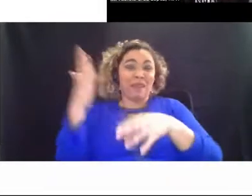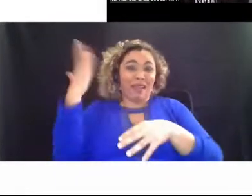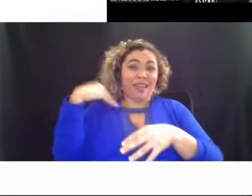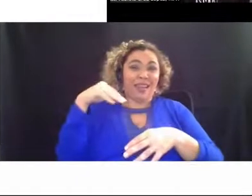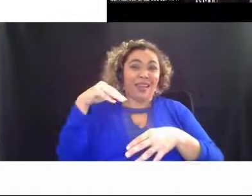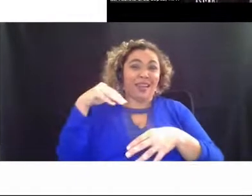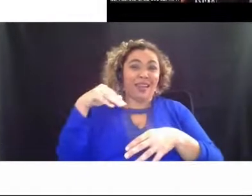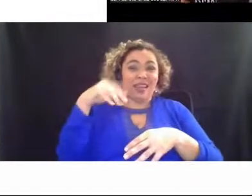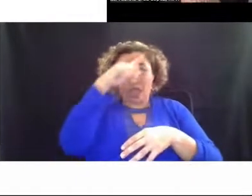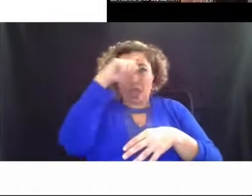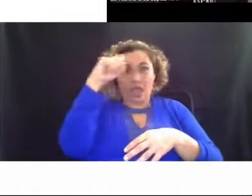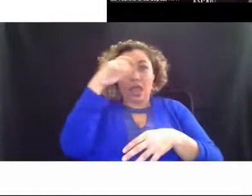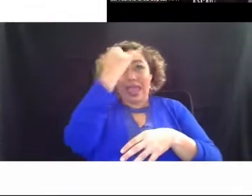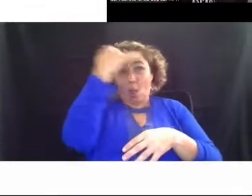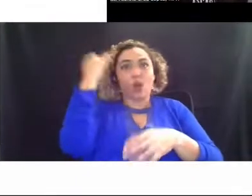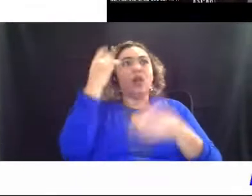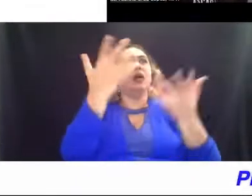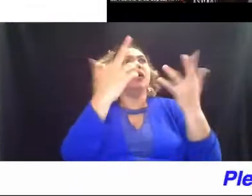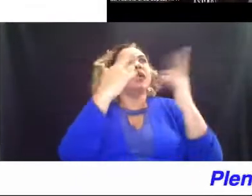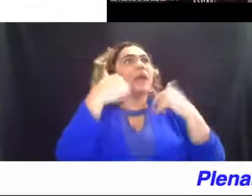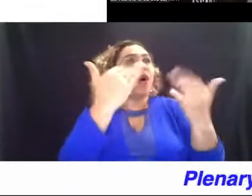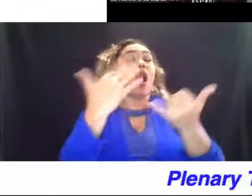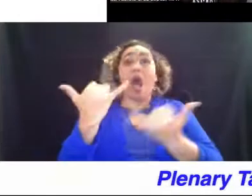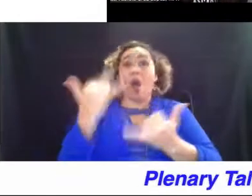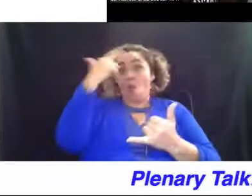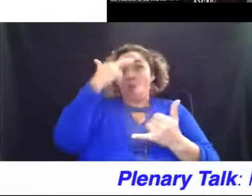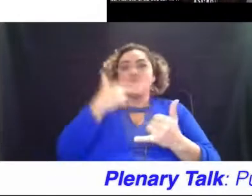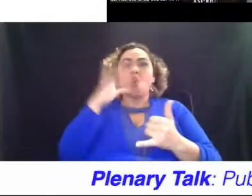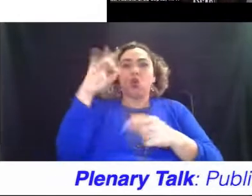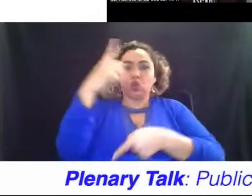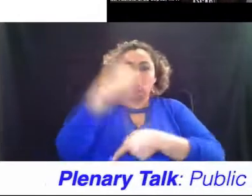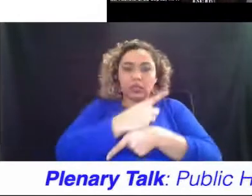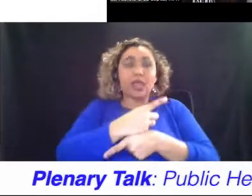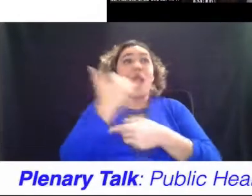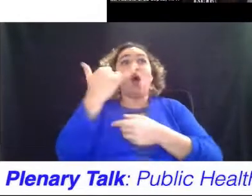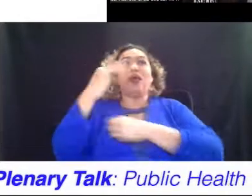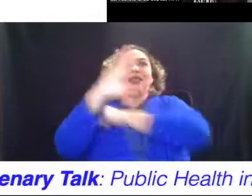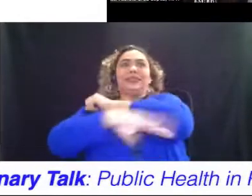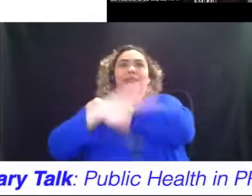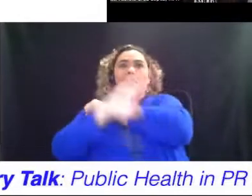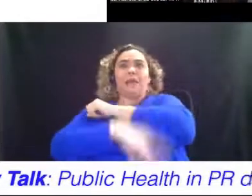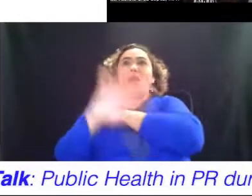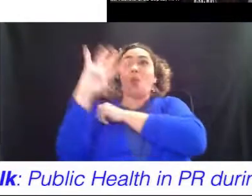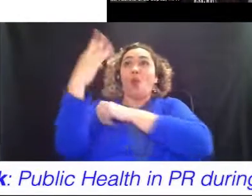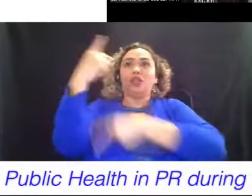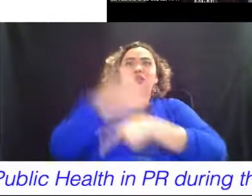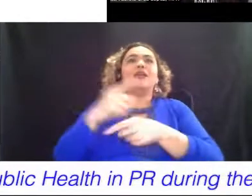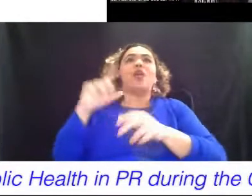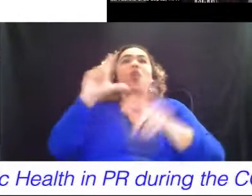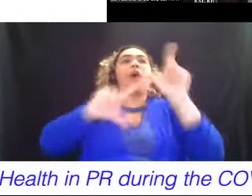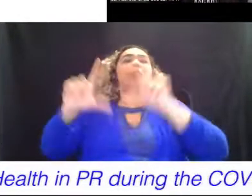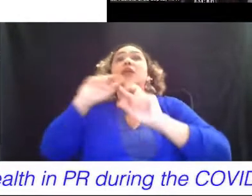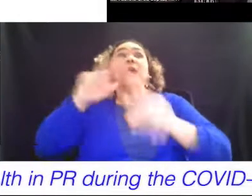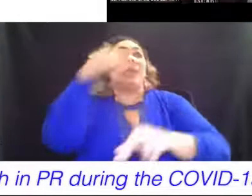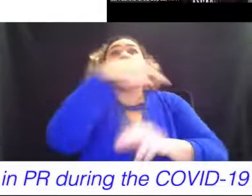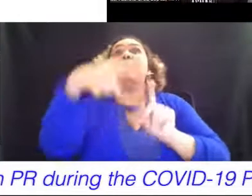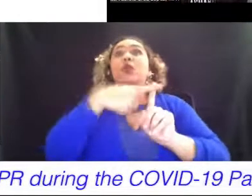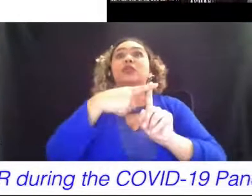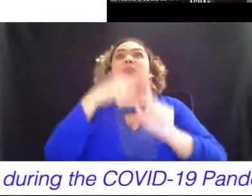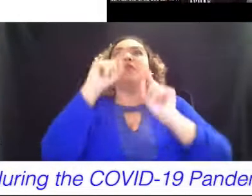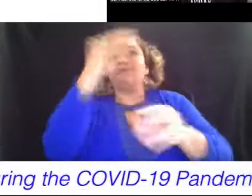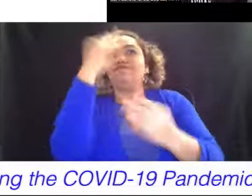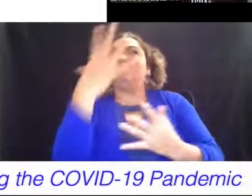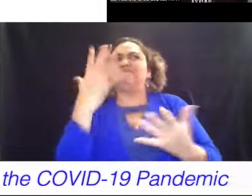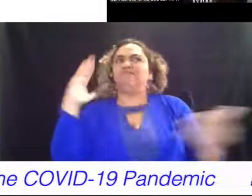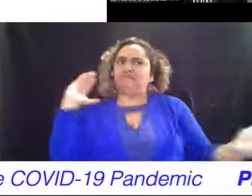los laboratorios en reportar, luego en agosto 8 días, en septiembre 4 días. Y algo bien interesante, el sistema